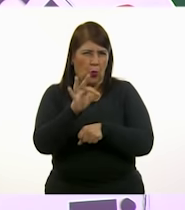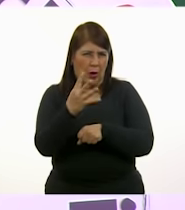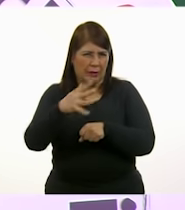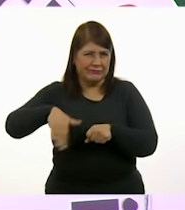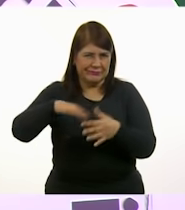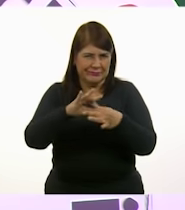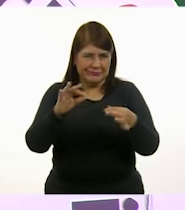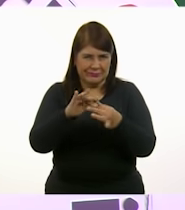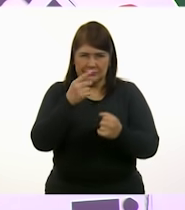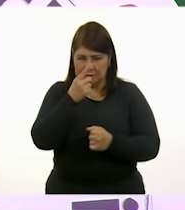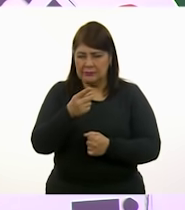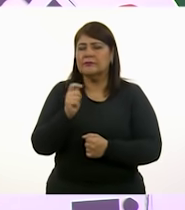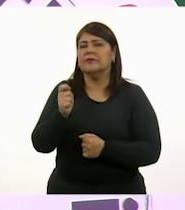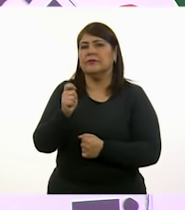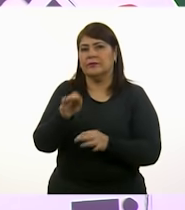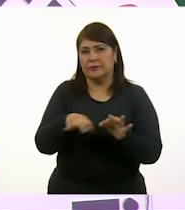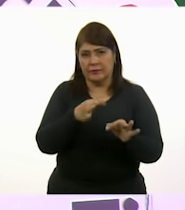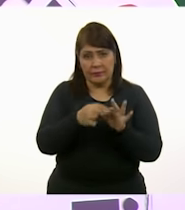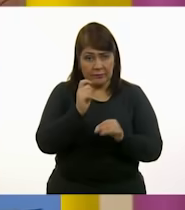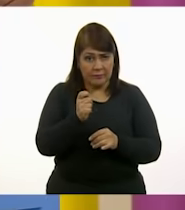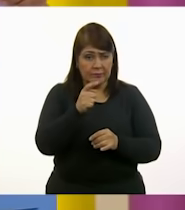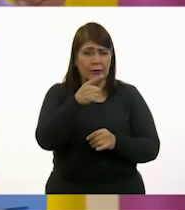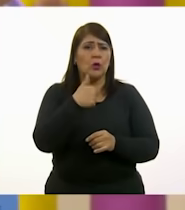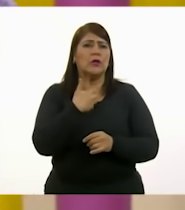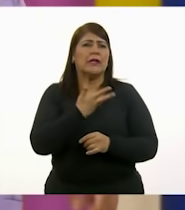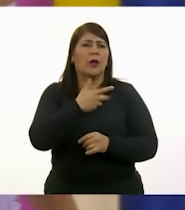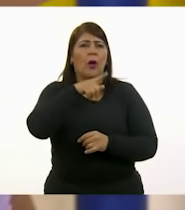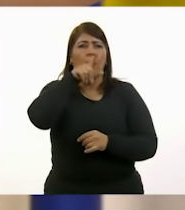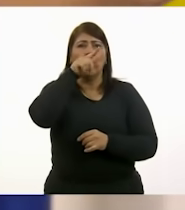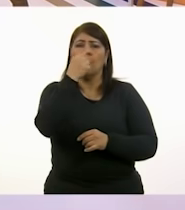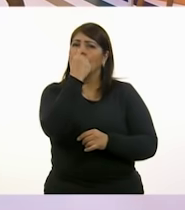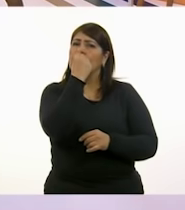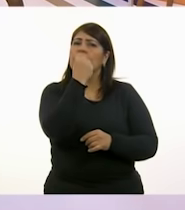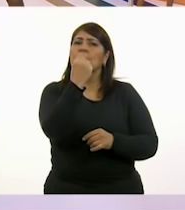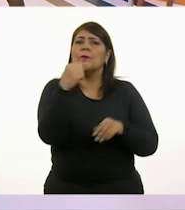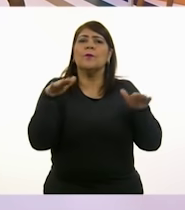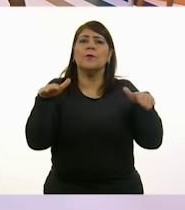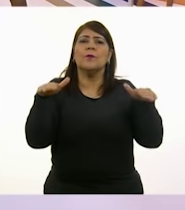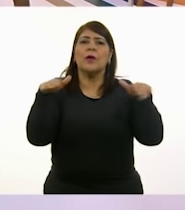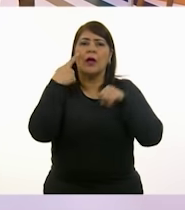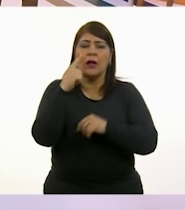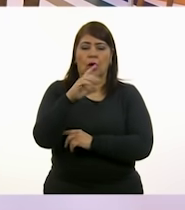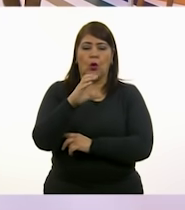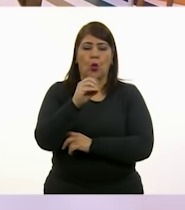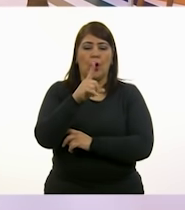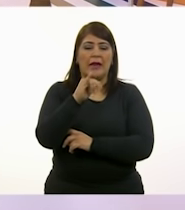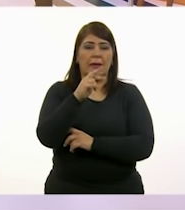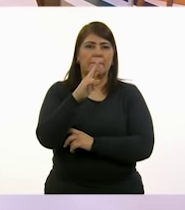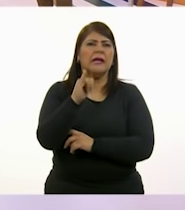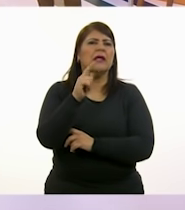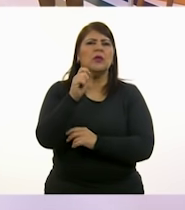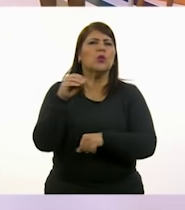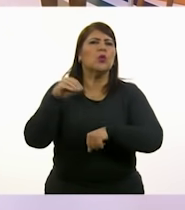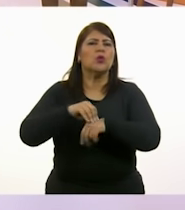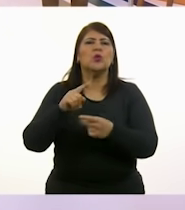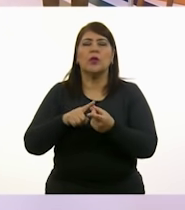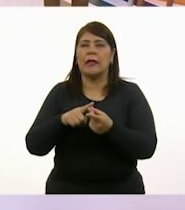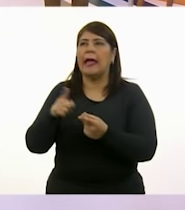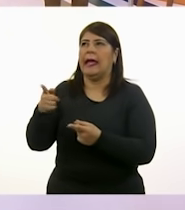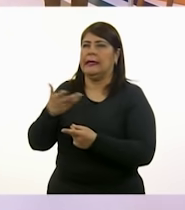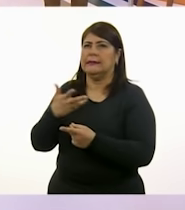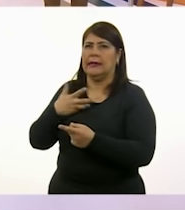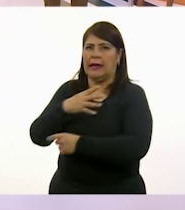¿listo? Muy bien Yo tengo aquí un colibrí ¿Un colibrí? Un colibrí, ¿dónde lo colocarías, Pepe? Un colibrí tiene alas,